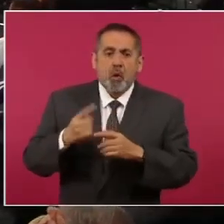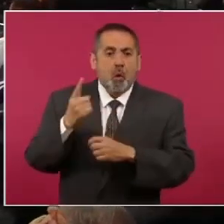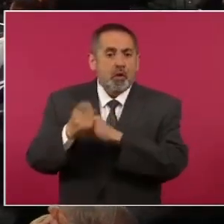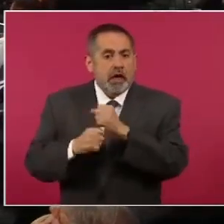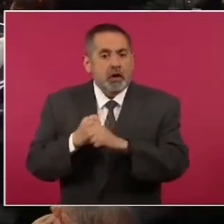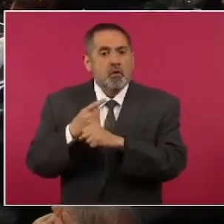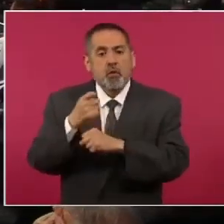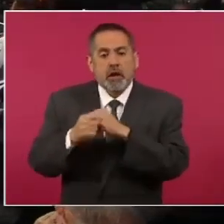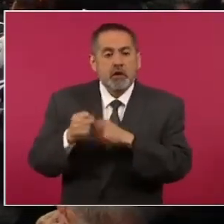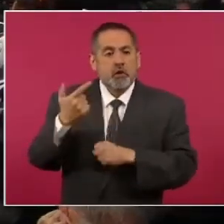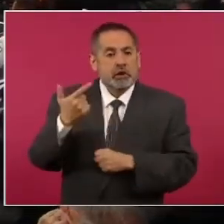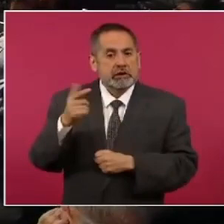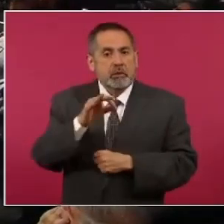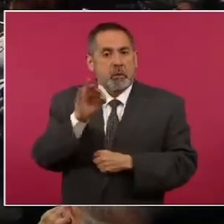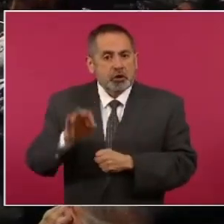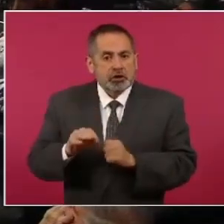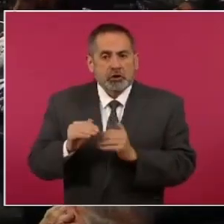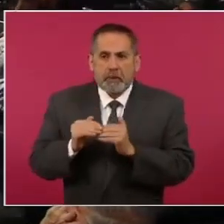anual,